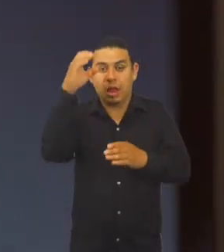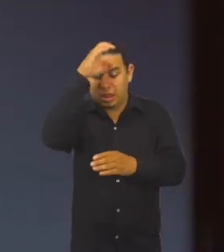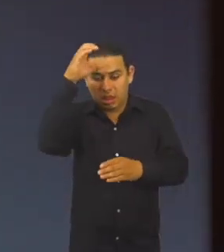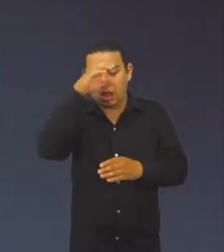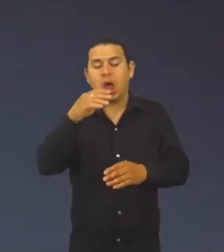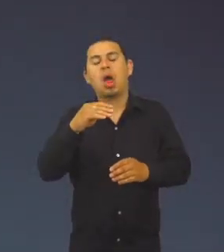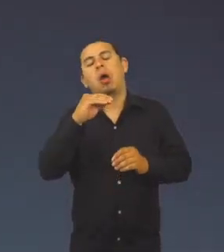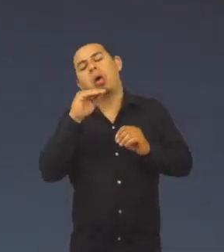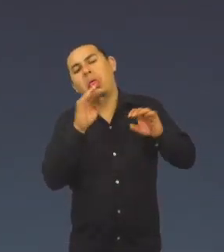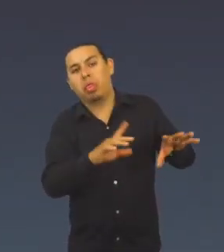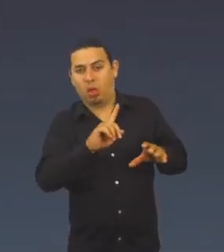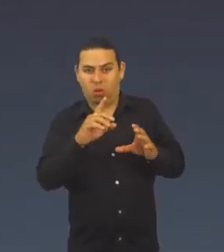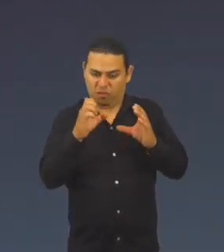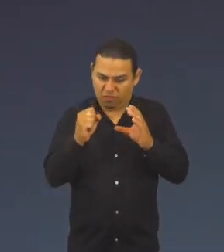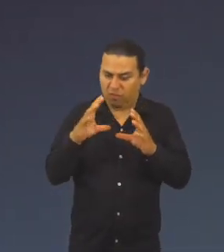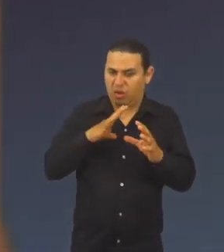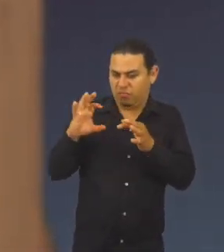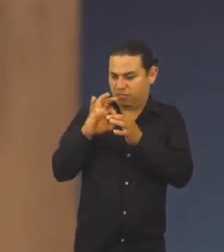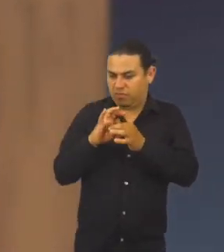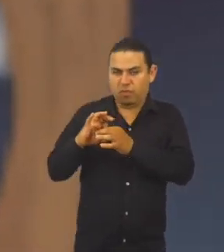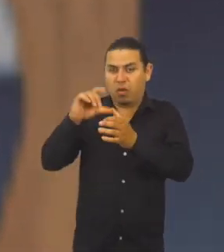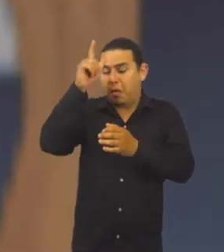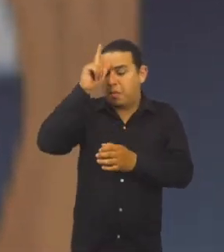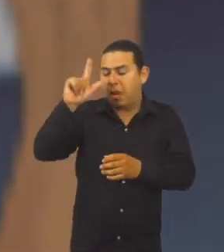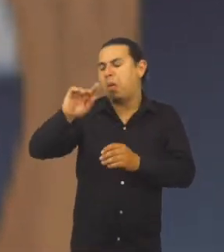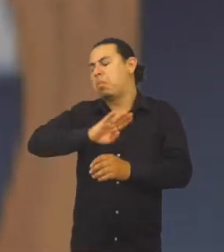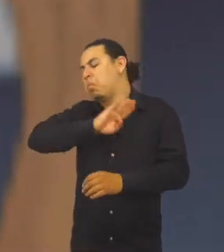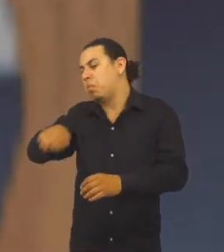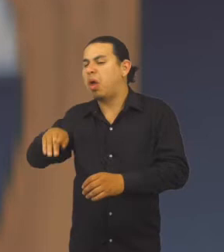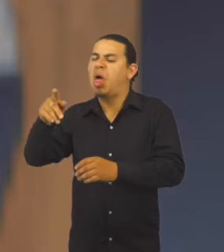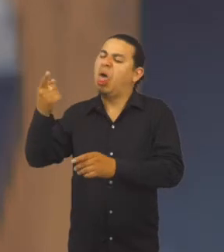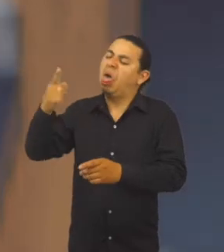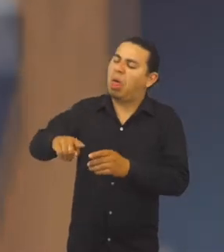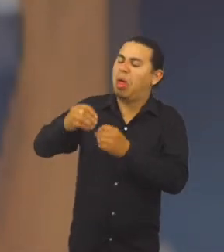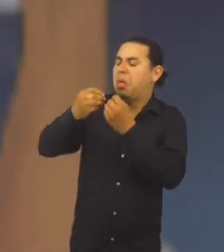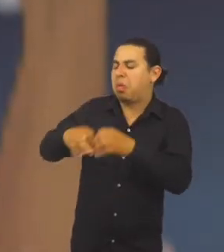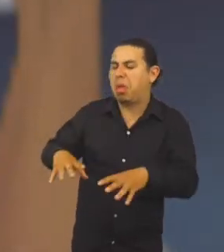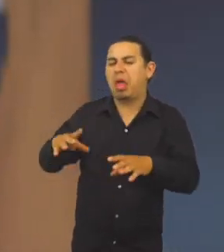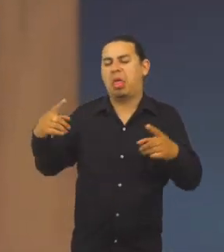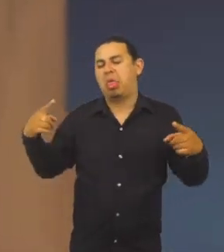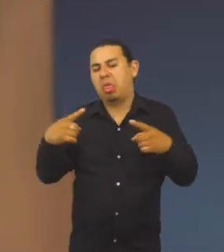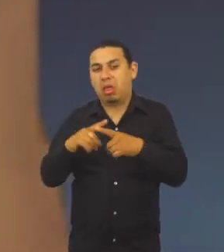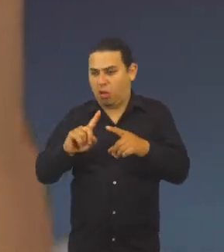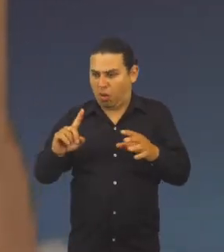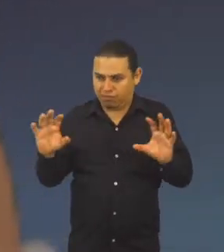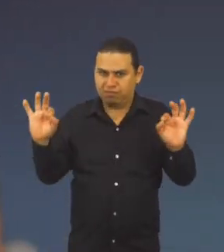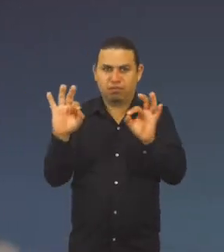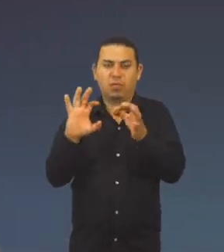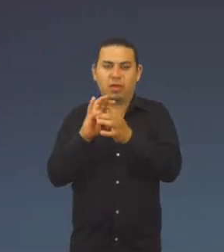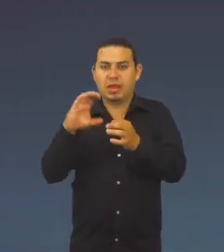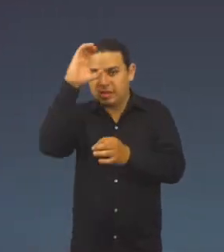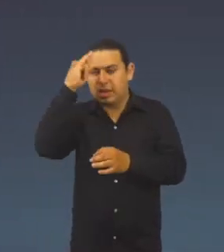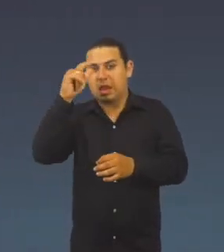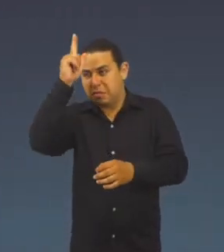luminosidad, la ciencia no podrá prevalecer sobre el espíritu, ni el espíritu sobre la ciencia. Ambas son expresión del